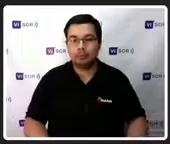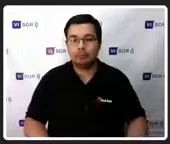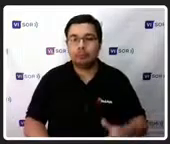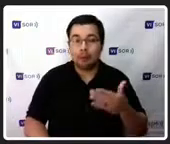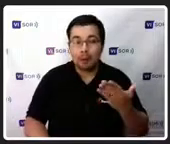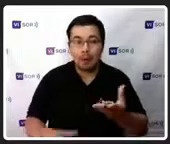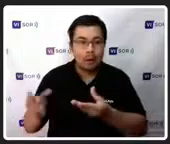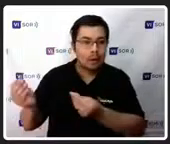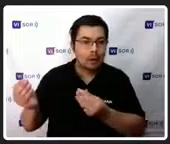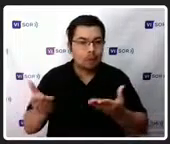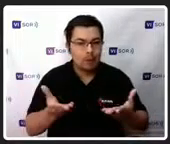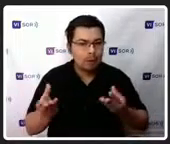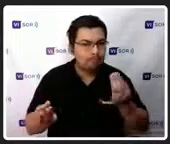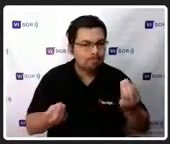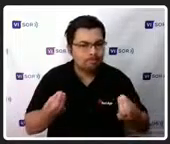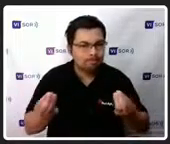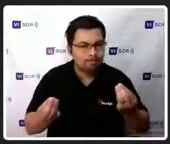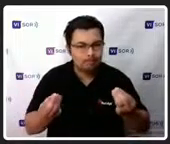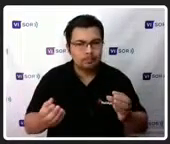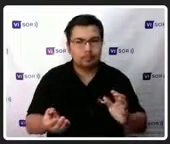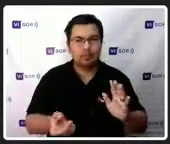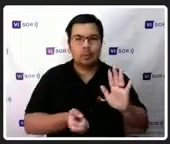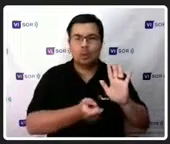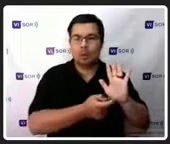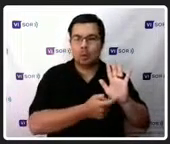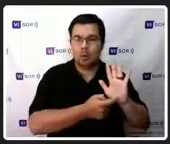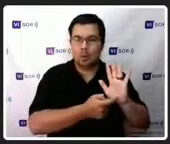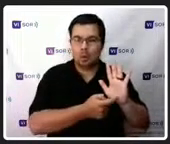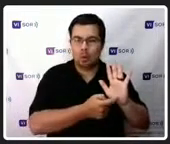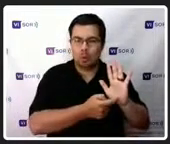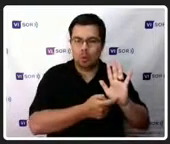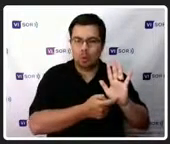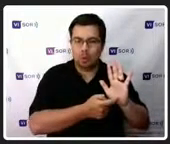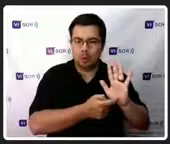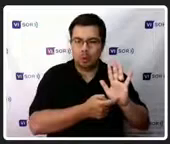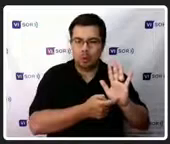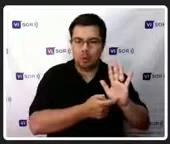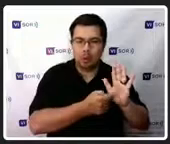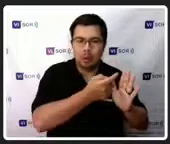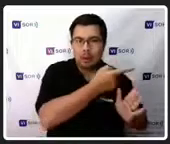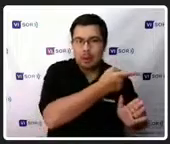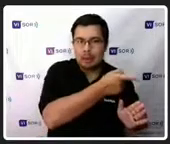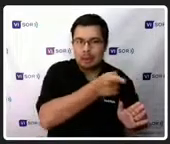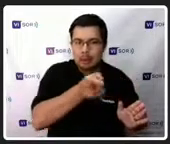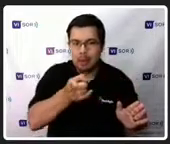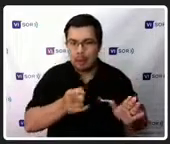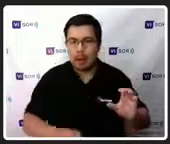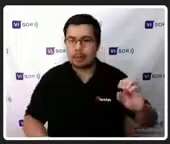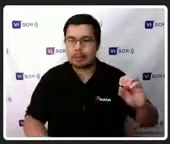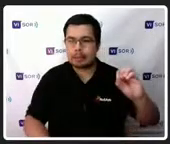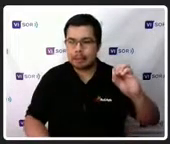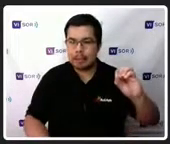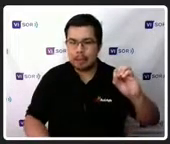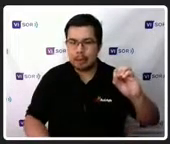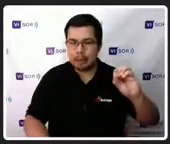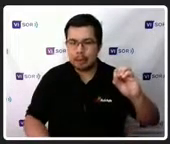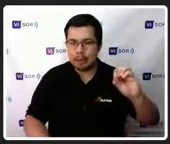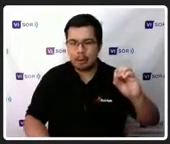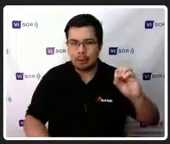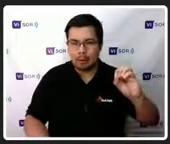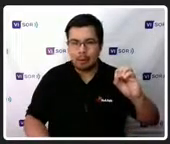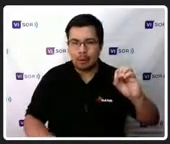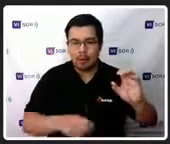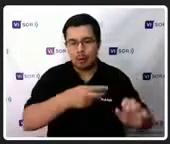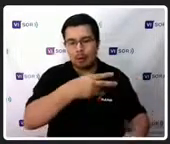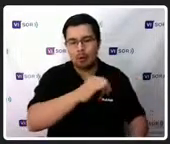minuto uno, ¿no es cierto?, desde la semana cero, que se, ¿no es cierto?, que es un hito, ¿no es cierto?, de iniciación en